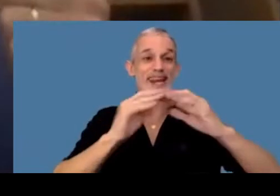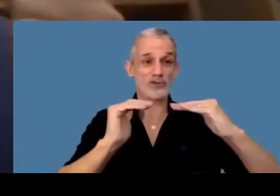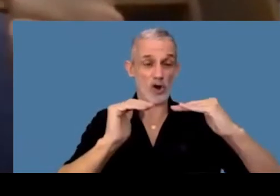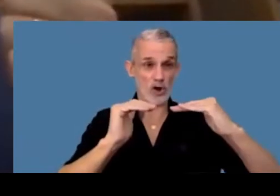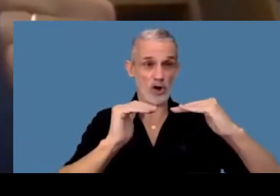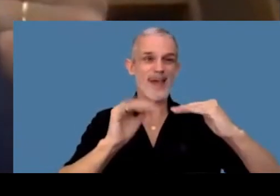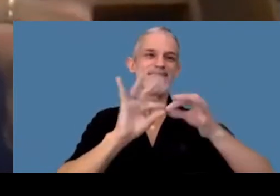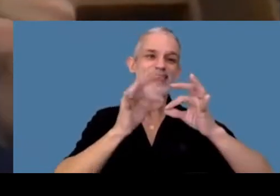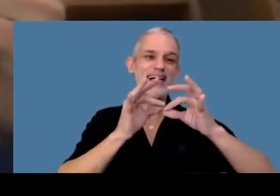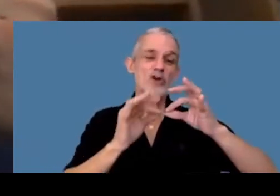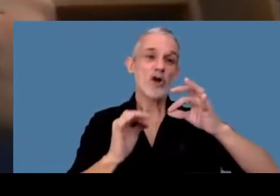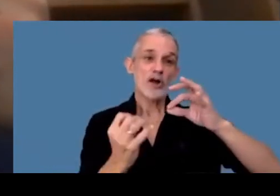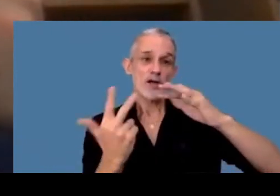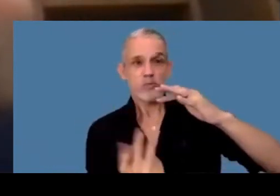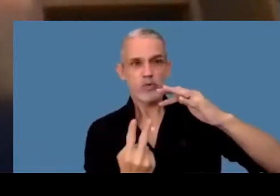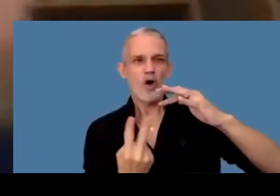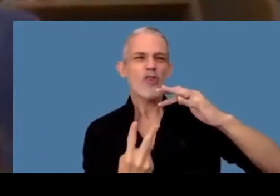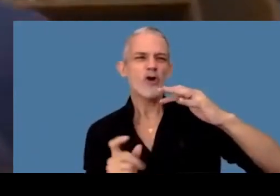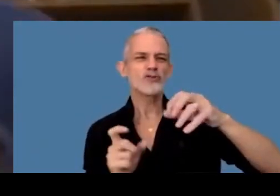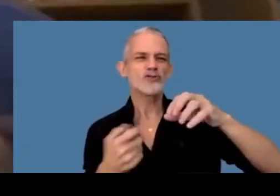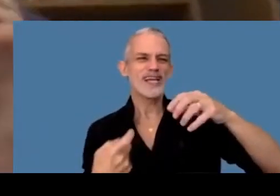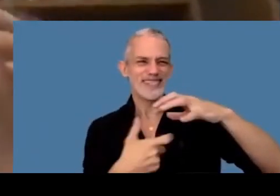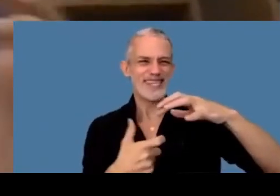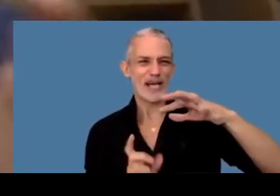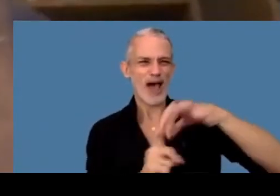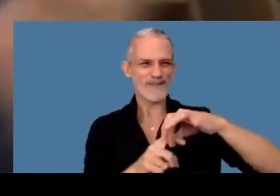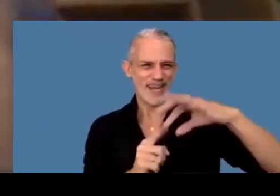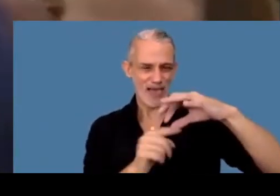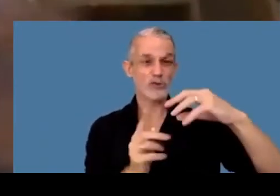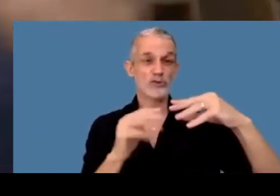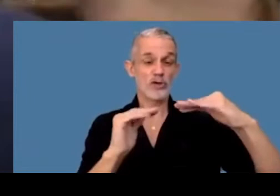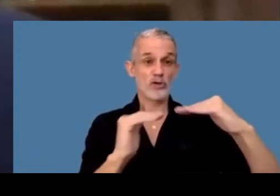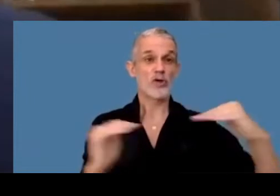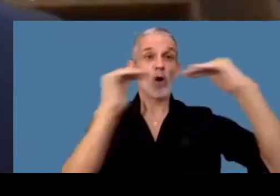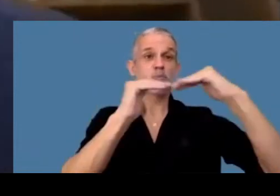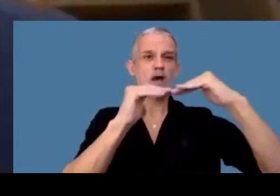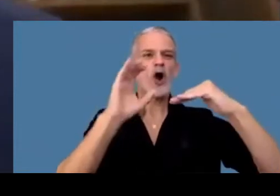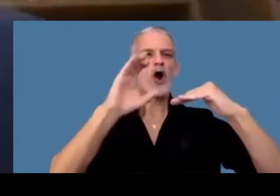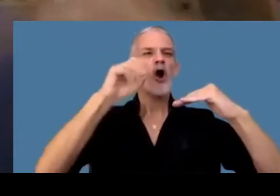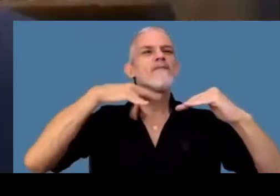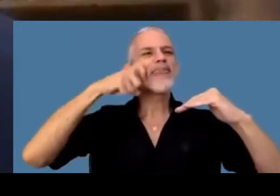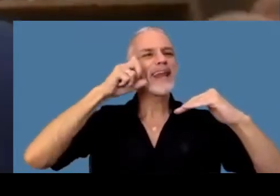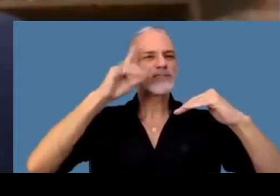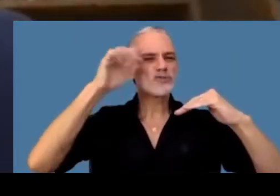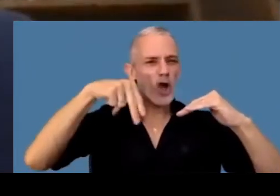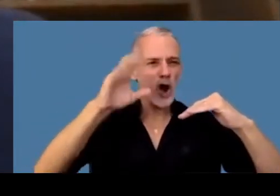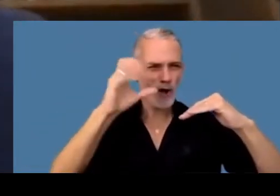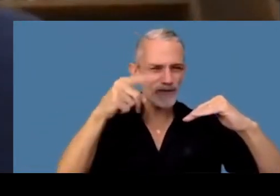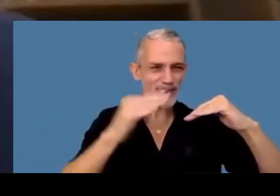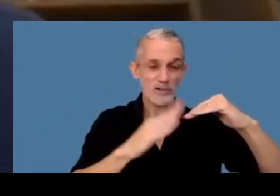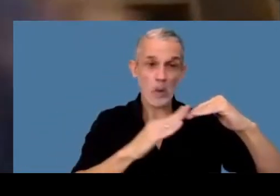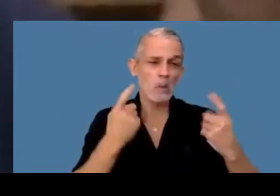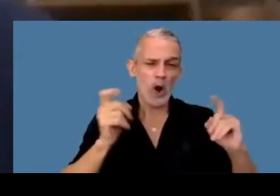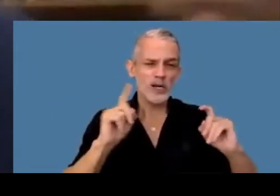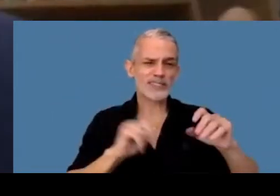2 sindicatos de primer grado. Y una confederación, no hay un requisito, no tienen que ser 2